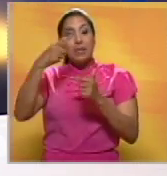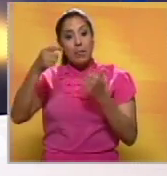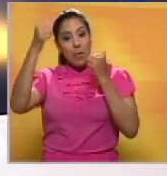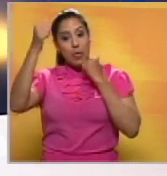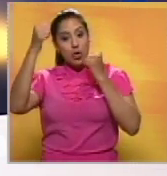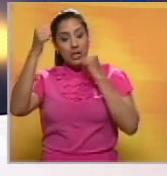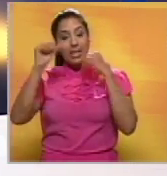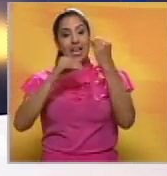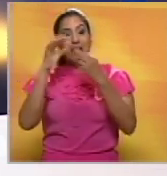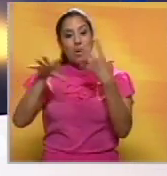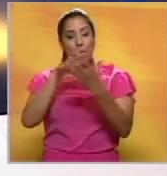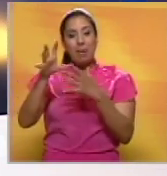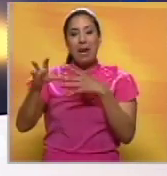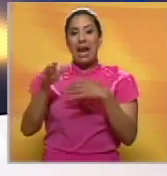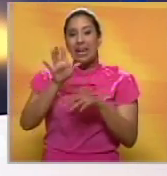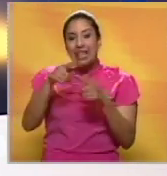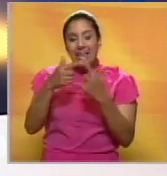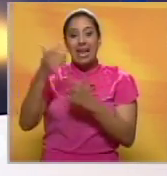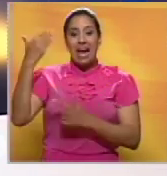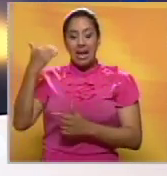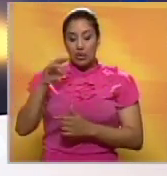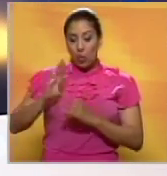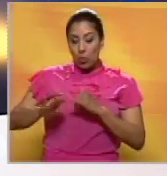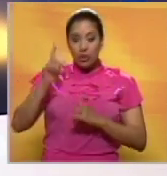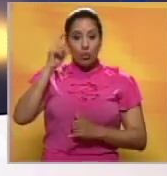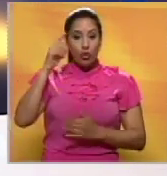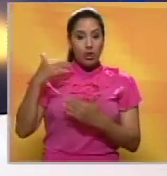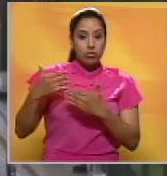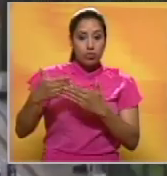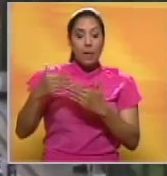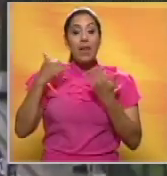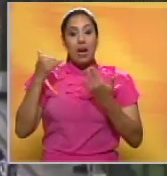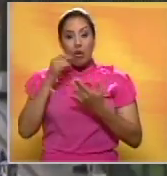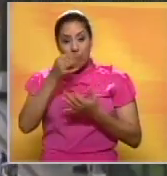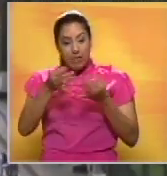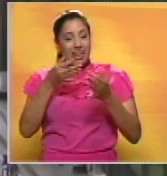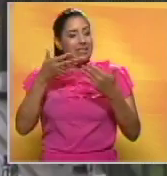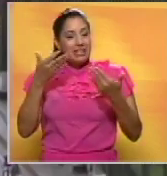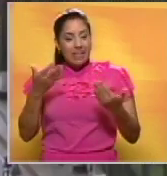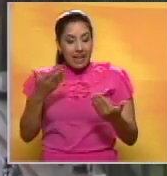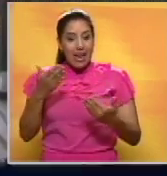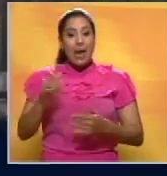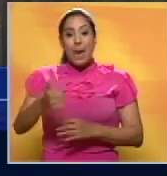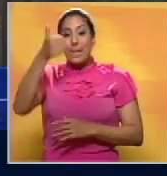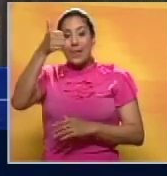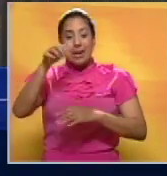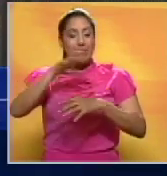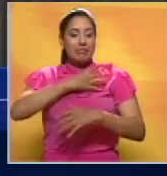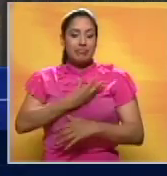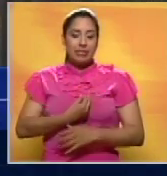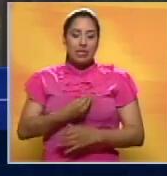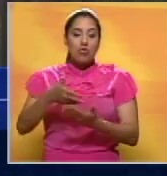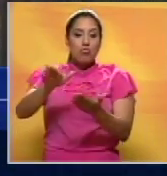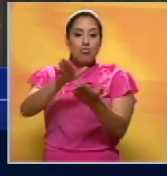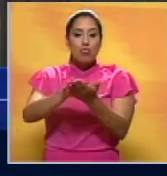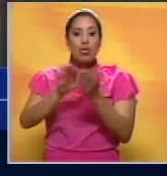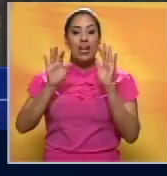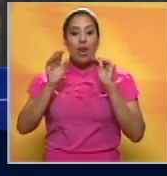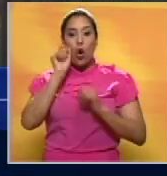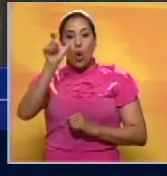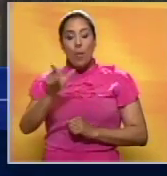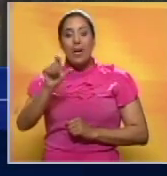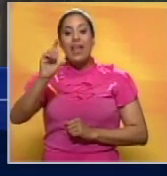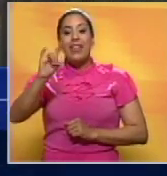las protestas y situaciones irregulares ocurridas en los últimos días. Fernández explicó que el principal hecho que lamentar ha sido la muerte de